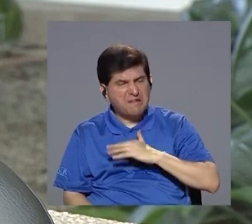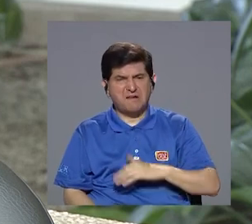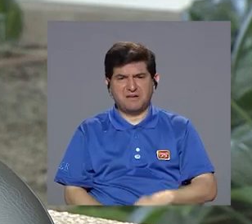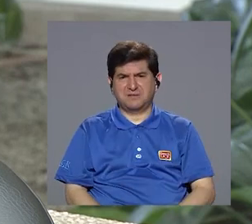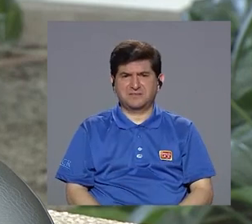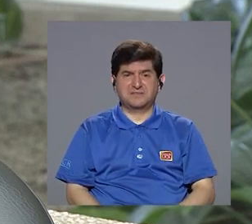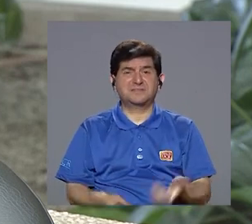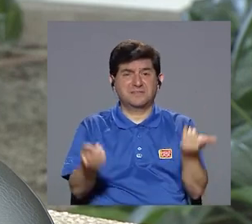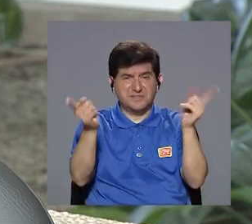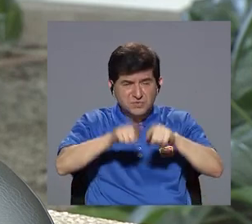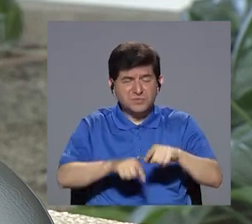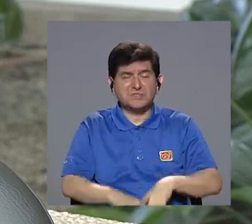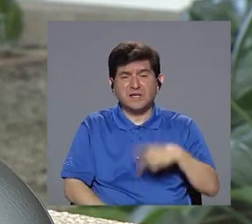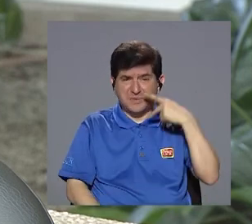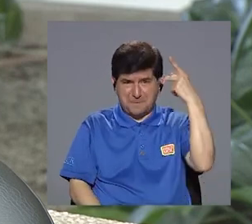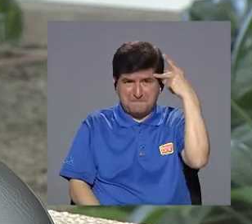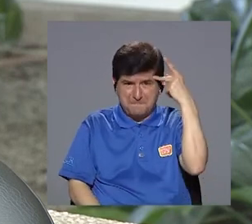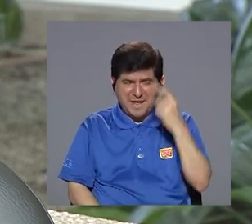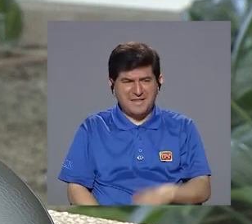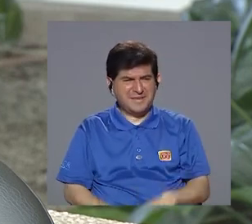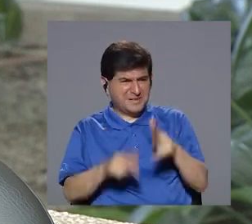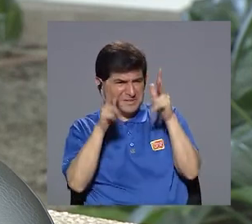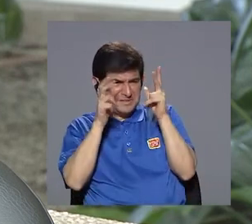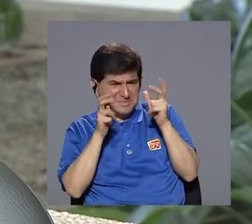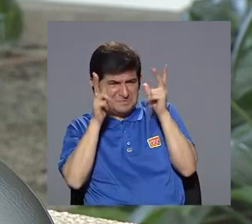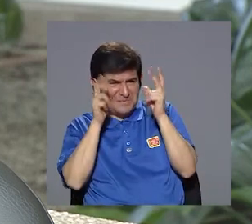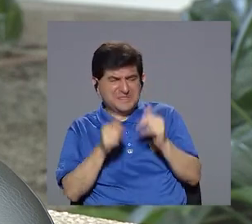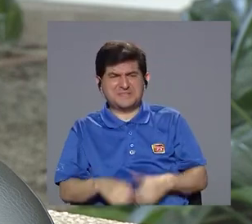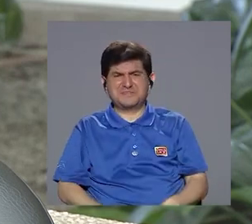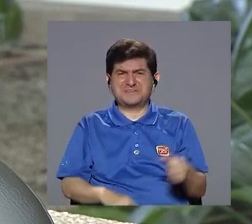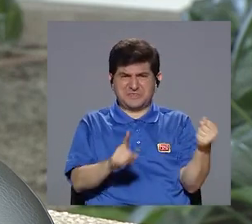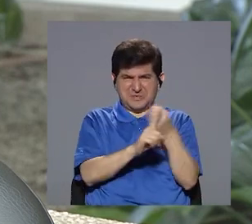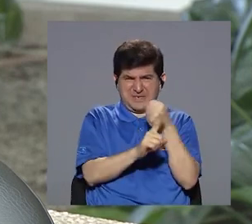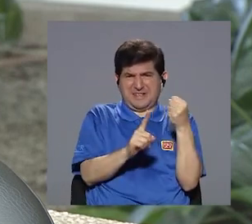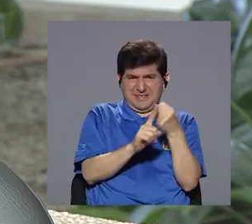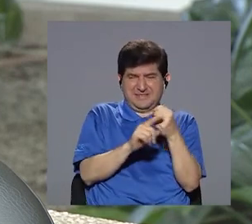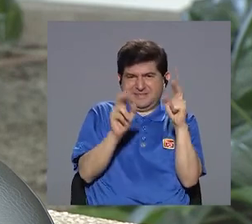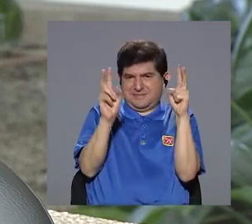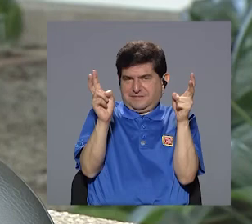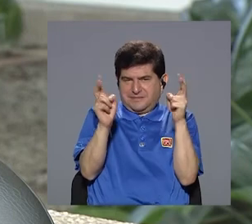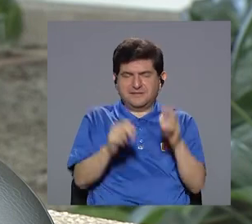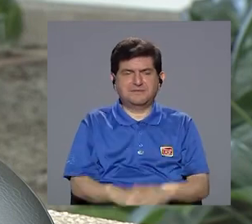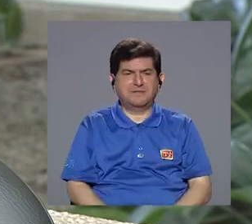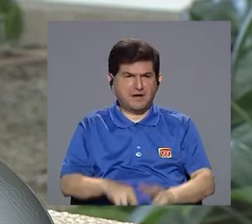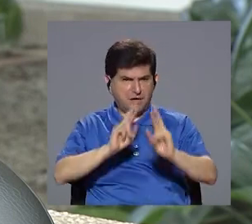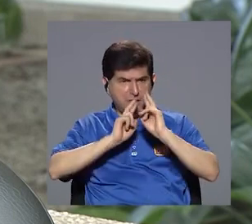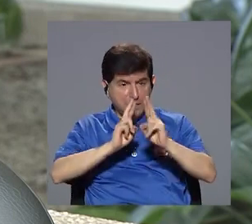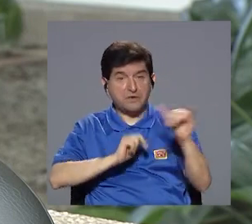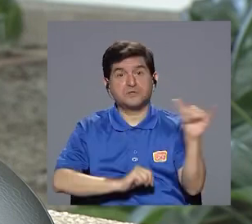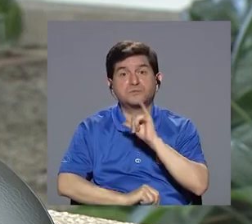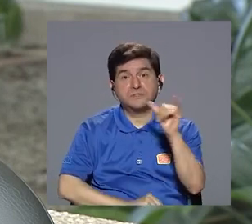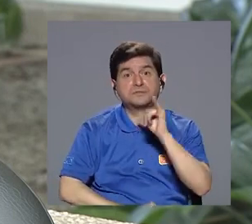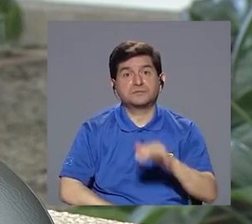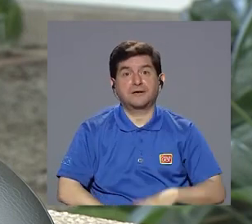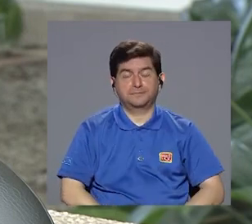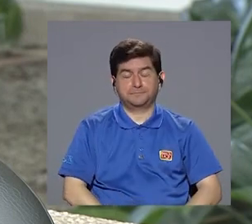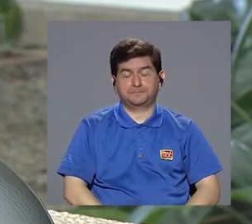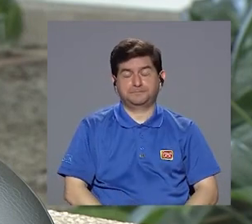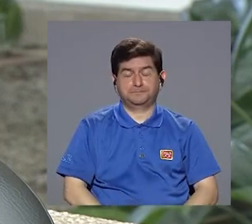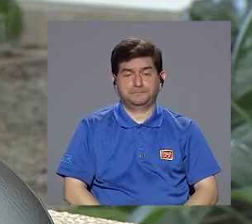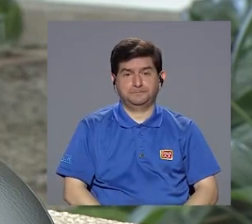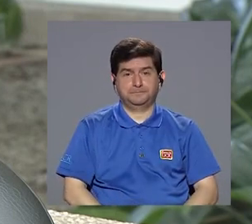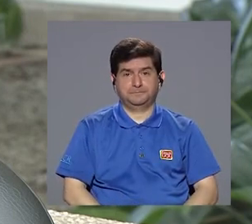¿verdad? Porque sí nos pasa muchas veces con los papás que lo perciben de una manera como agresiva. Entonces, y sus respuestas uh-huh, son agresivas,